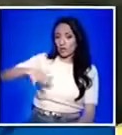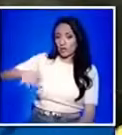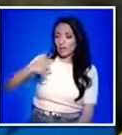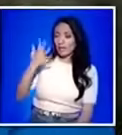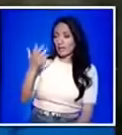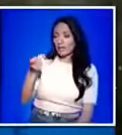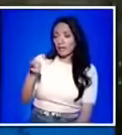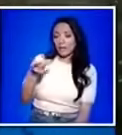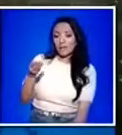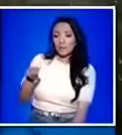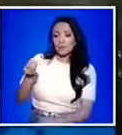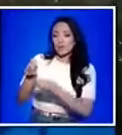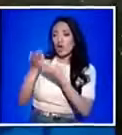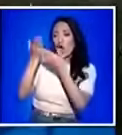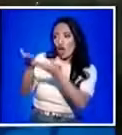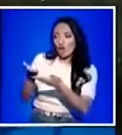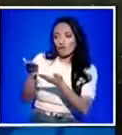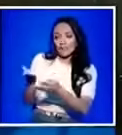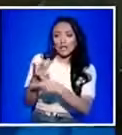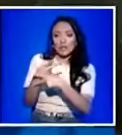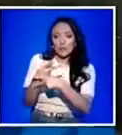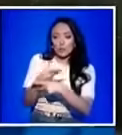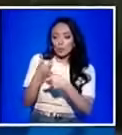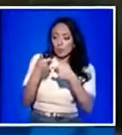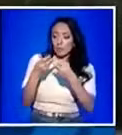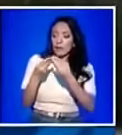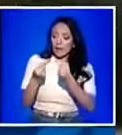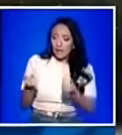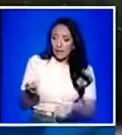ofrecerles nuestros productos de buena